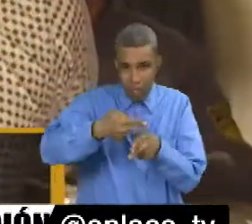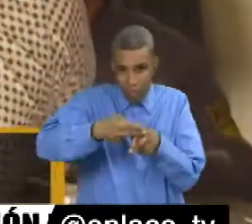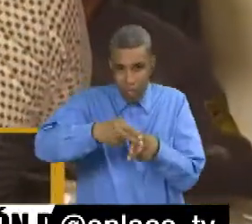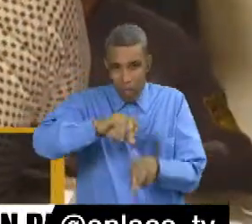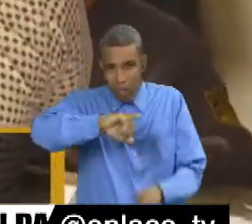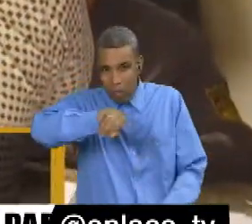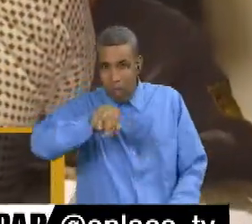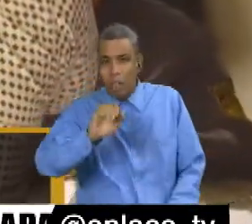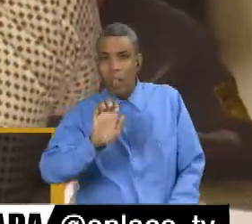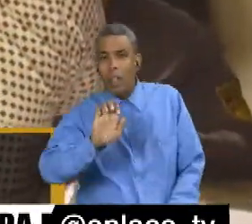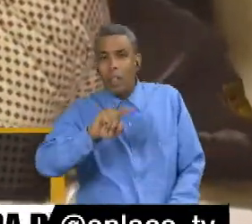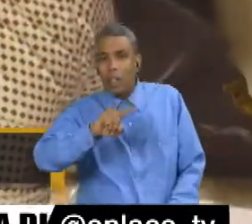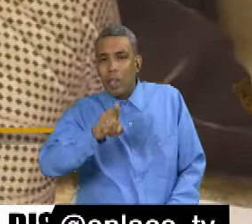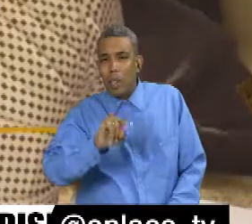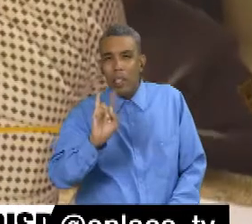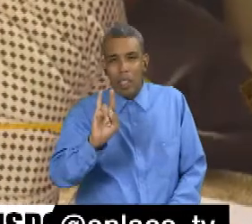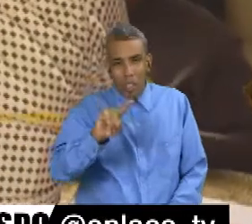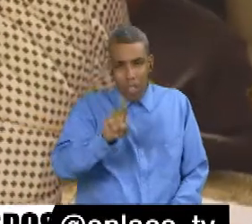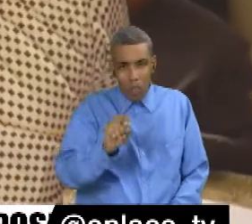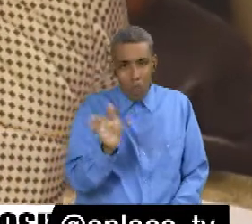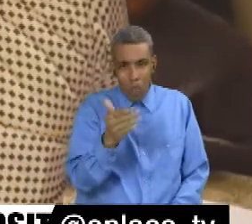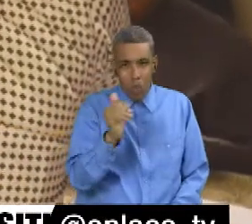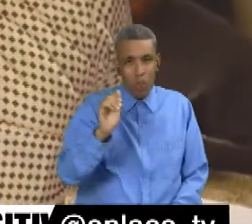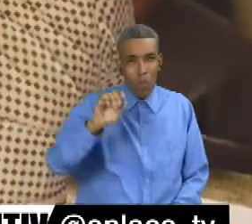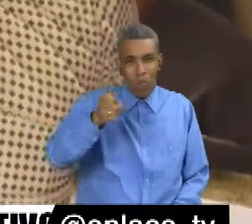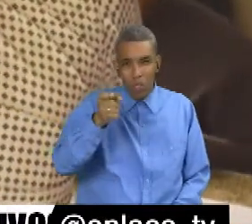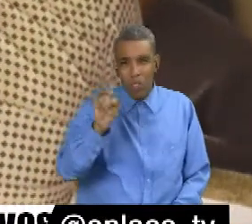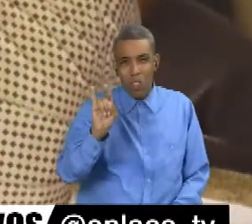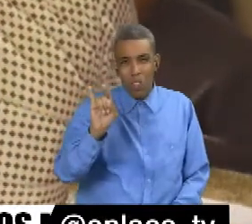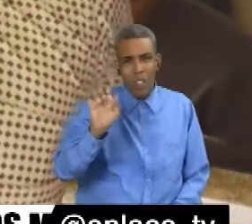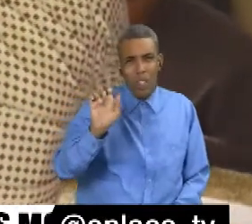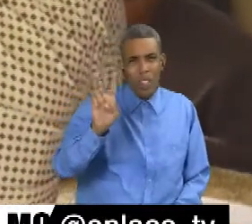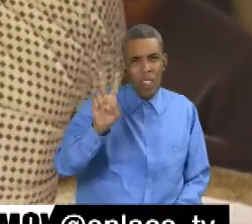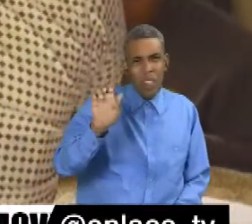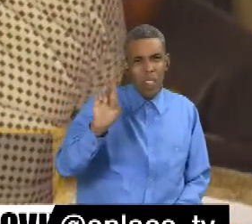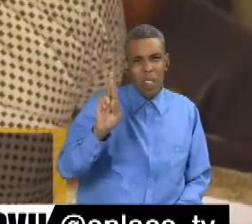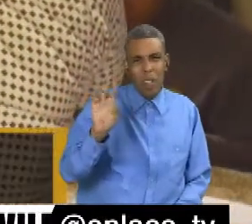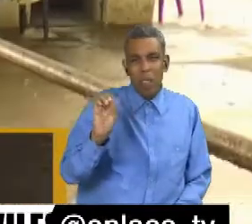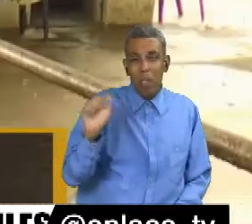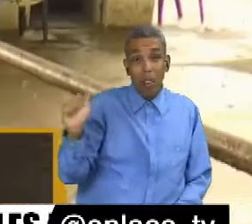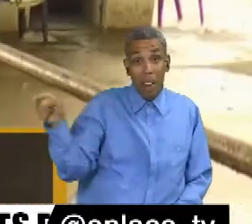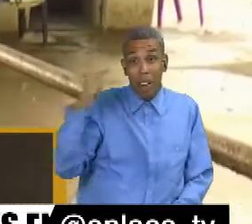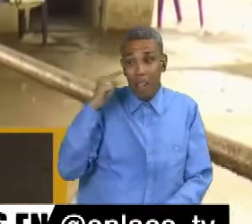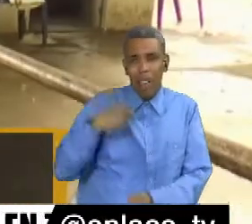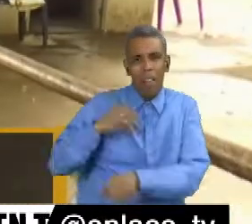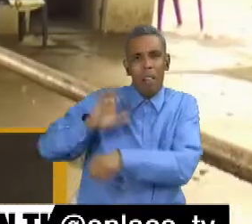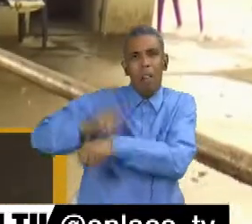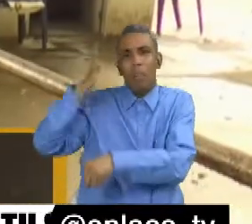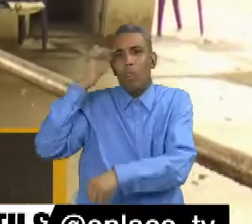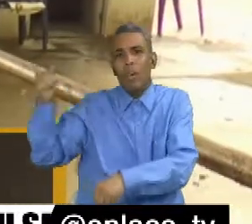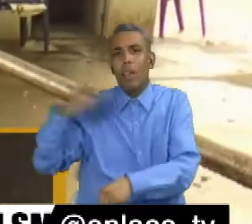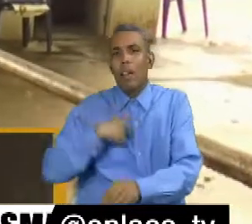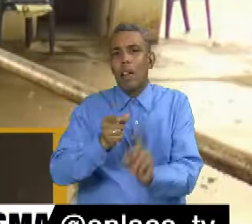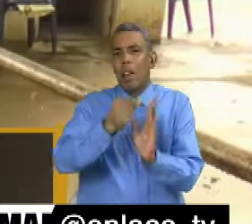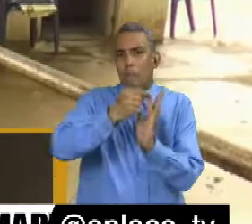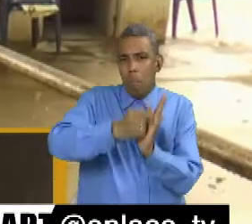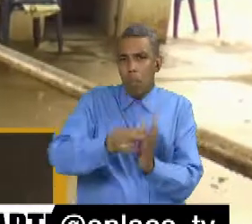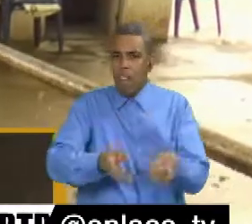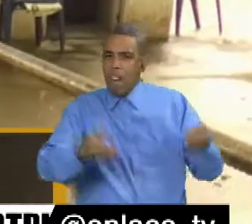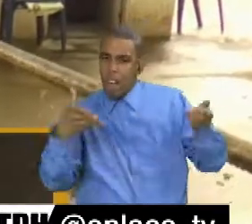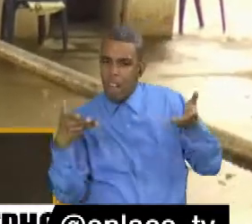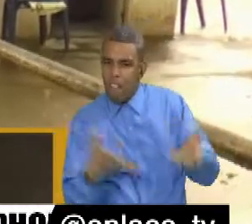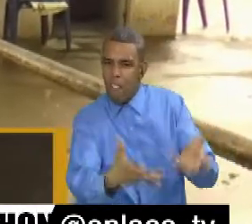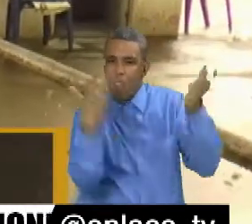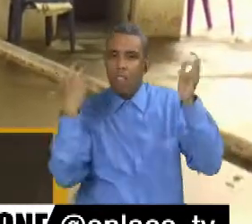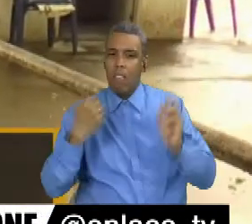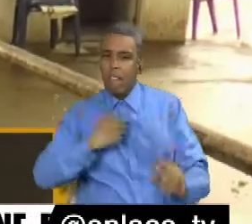es trasladado por el CTI a los juzgados por el delito de violencia intrafamiliar. Según las autoridades, el sujeto fue detenido cuando